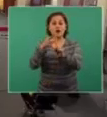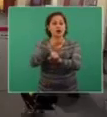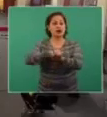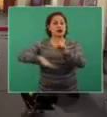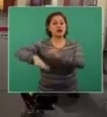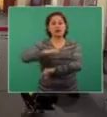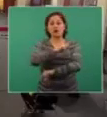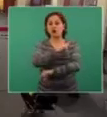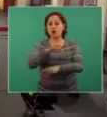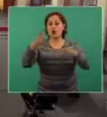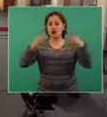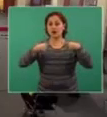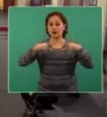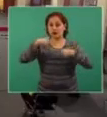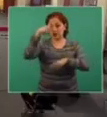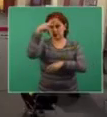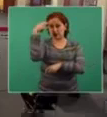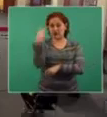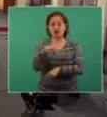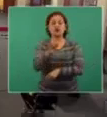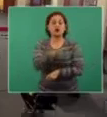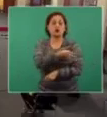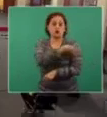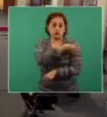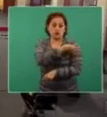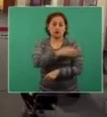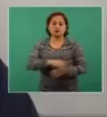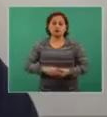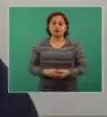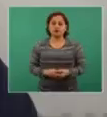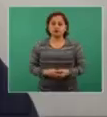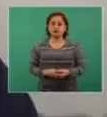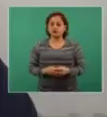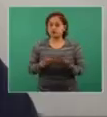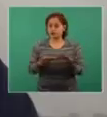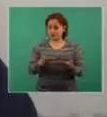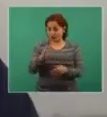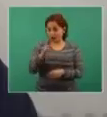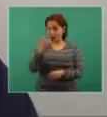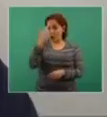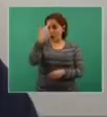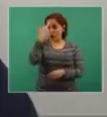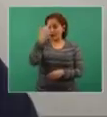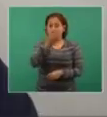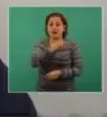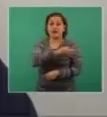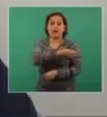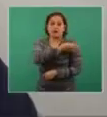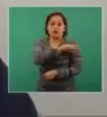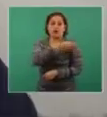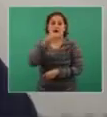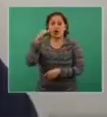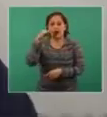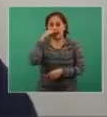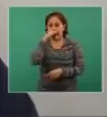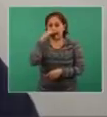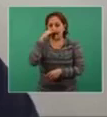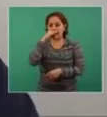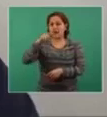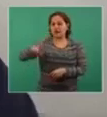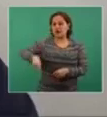pueda finalmente recibir su vacuna. Recordemos, la vacuna es gratuita, la asegura el